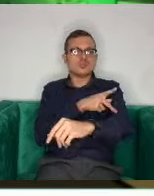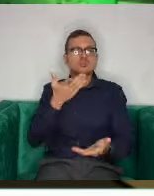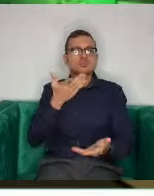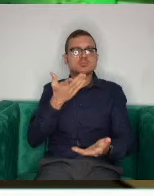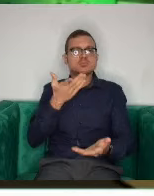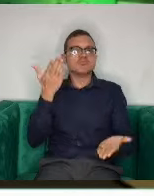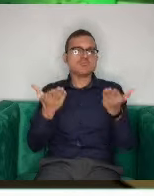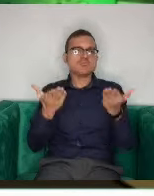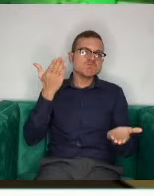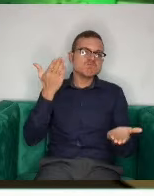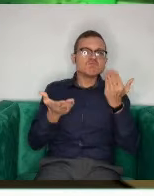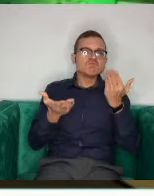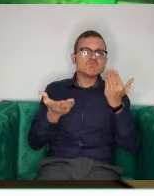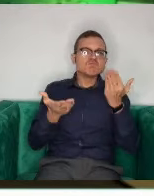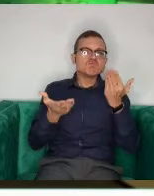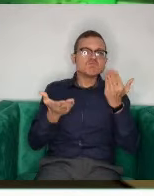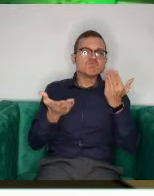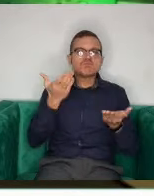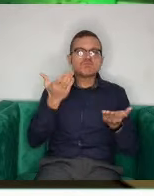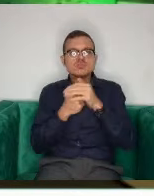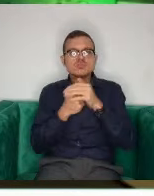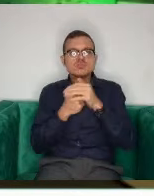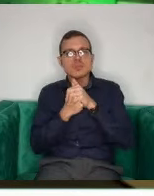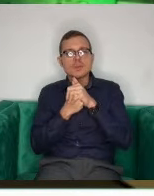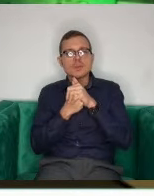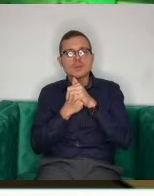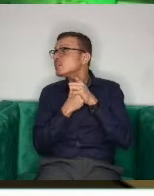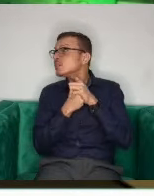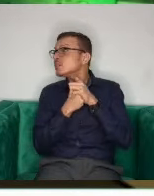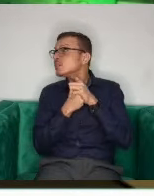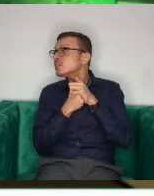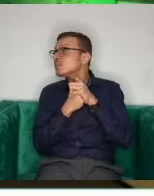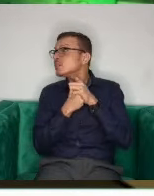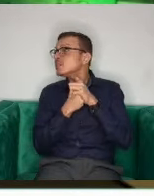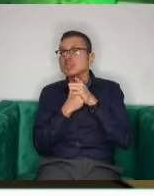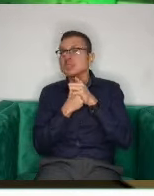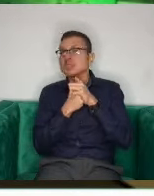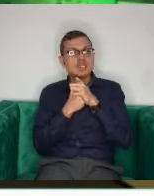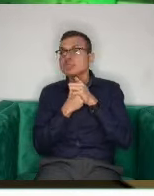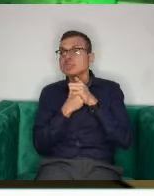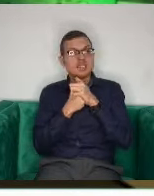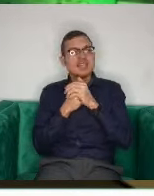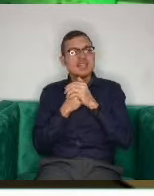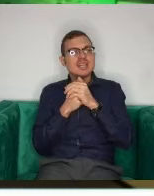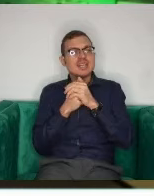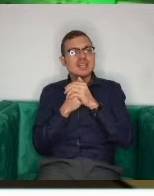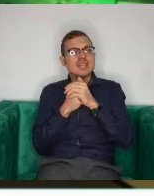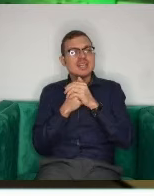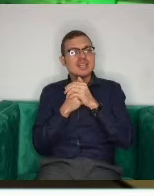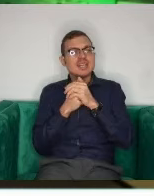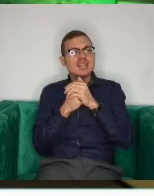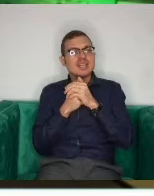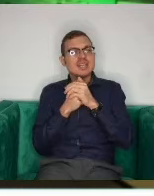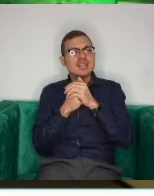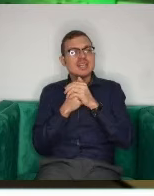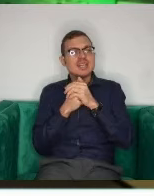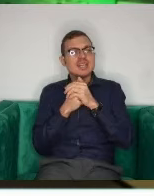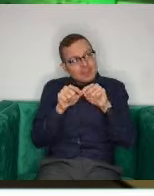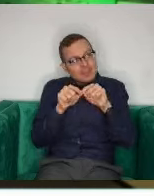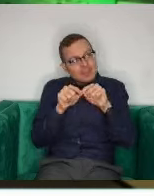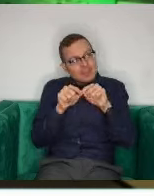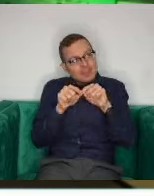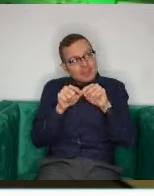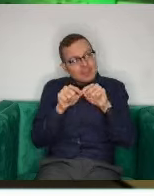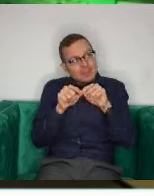Lo ideal. Lo ideal. Exacto. Bueno, depende de la calidad también de la proteína. Si es pollo, si es